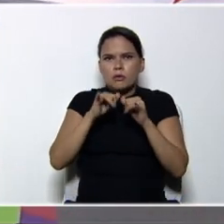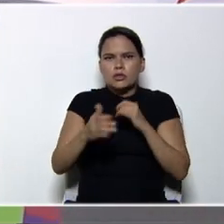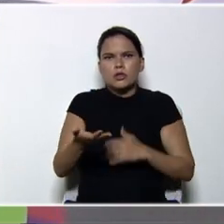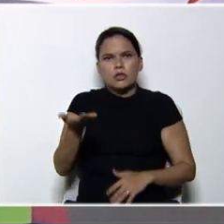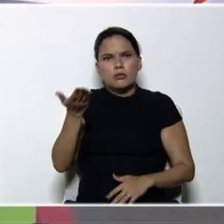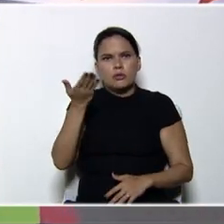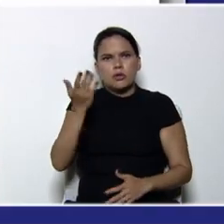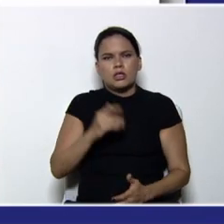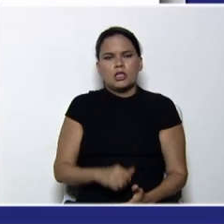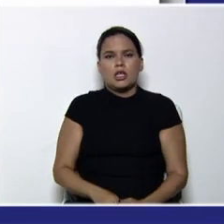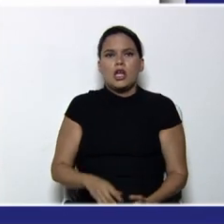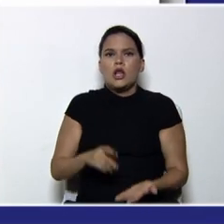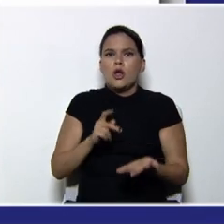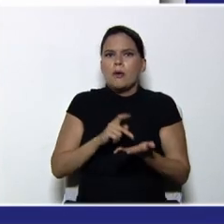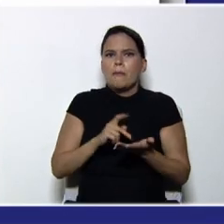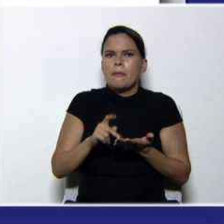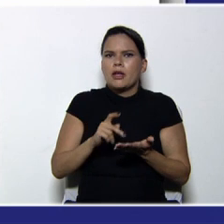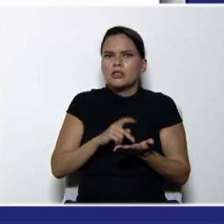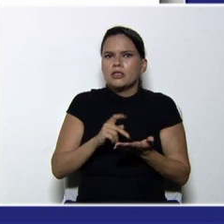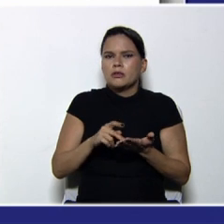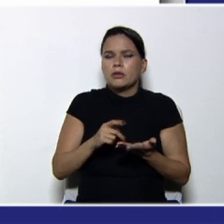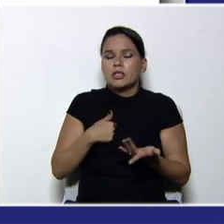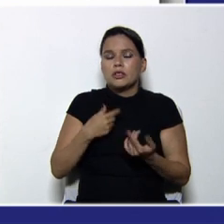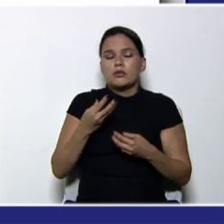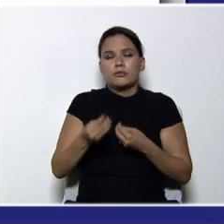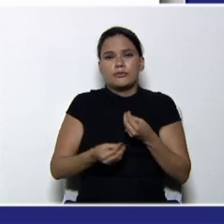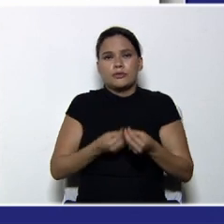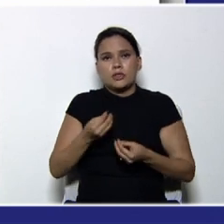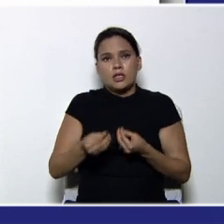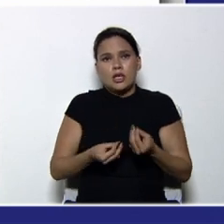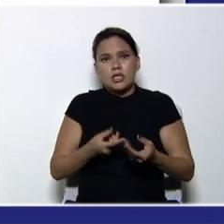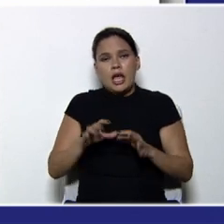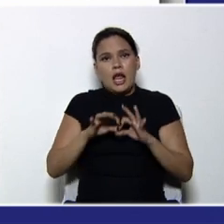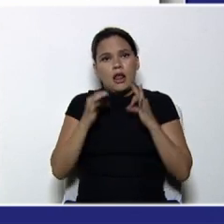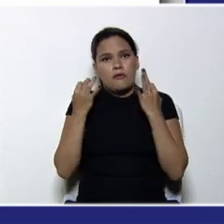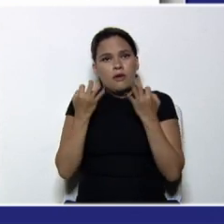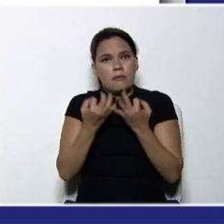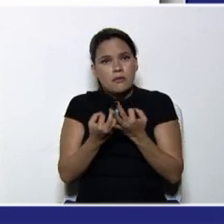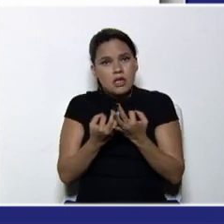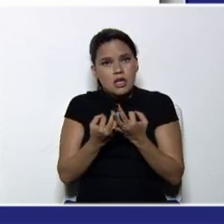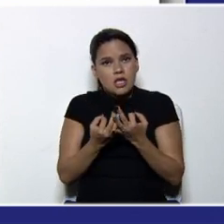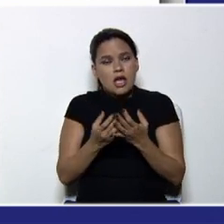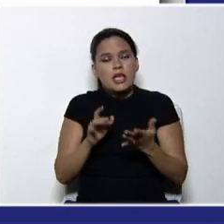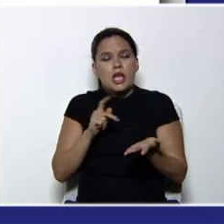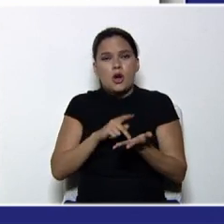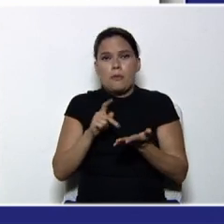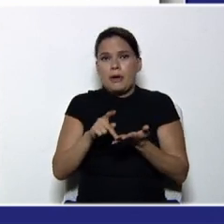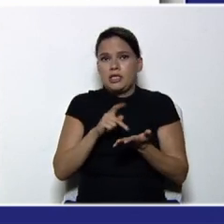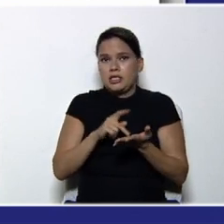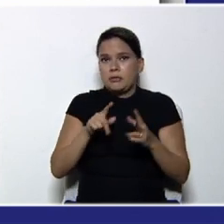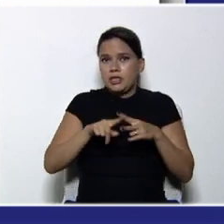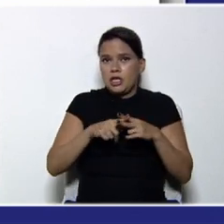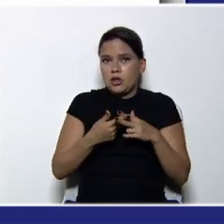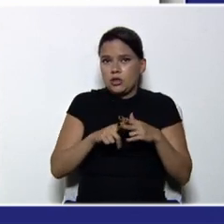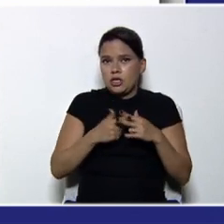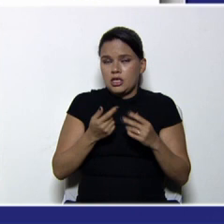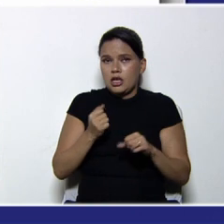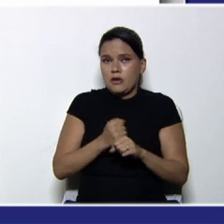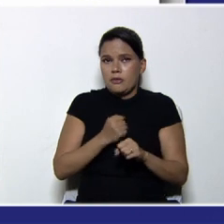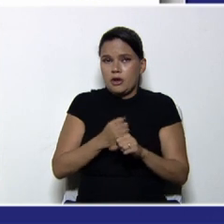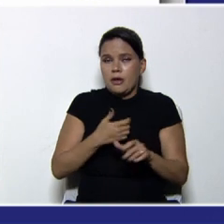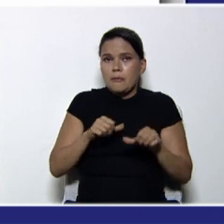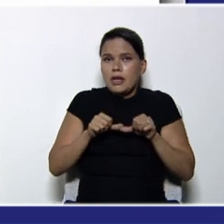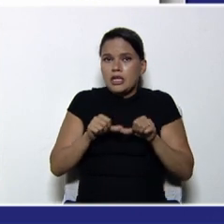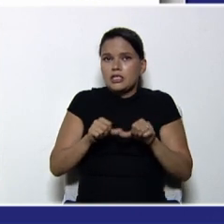importante. Esto va dirigido precisamente a sus familias y a los participantes, como les dije, para continuar